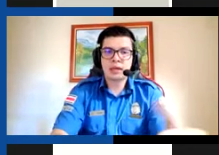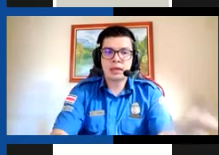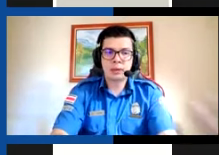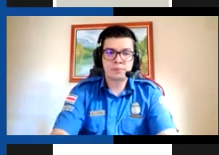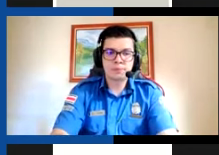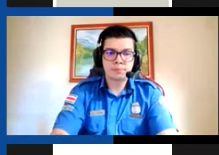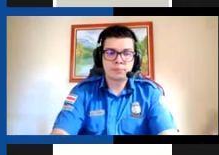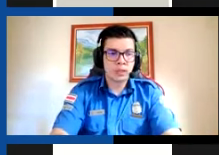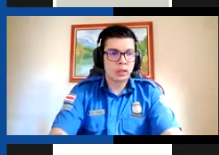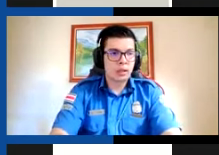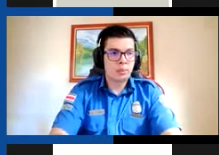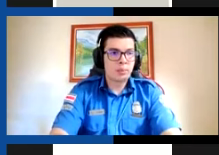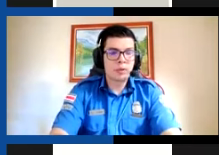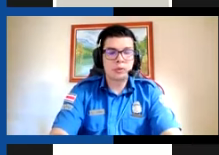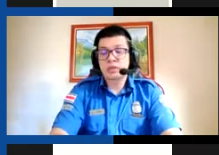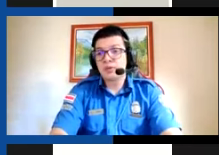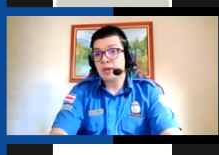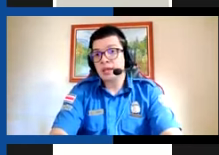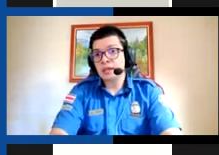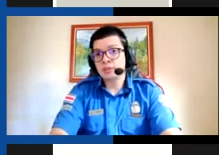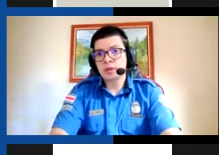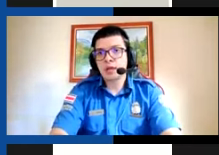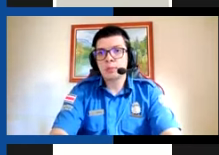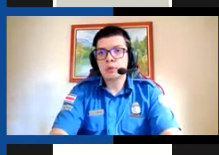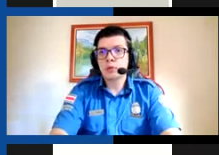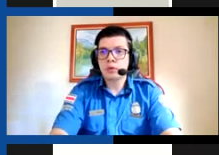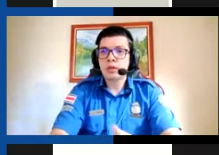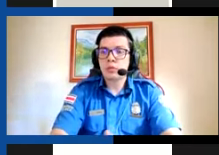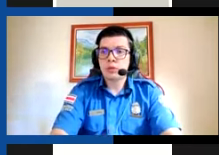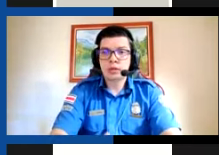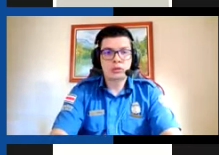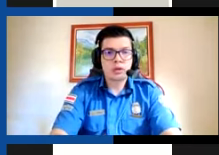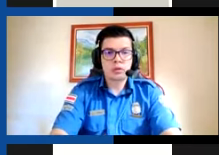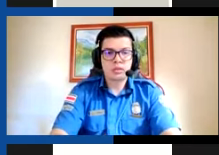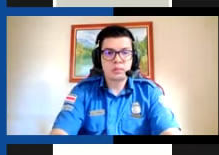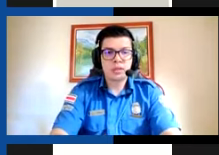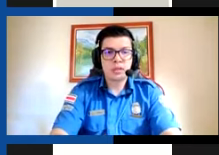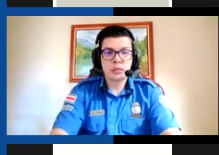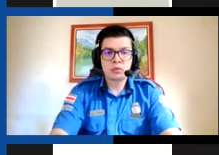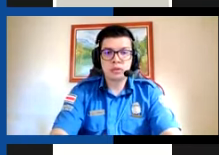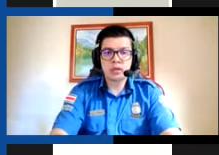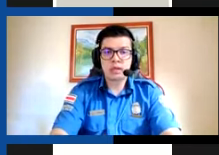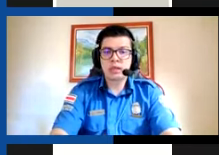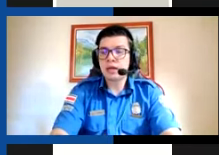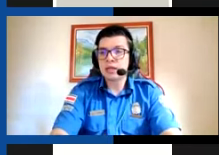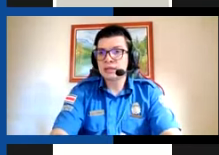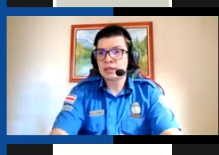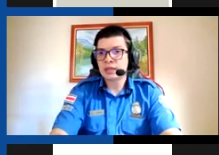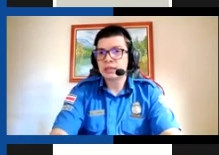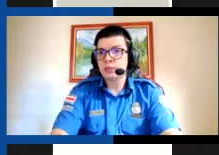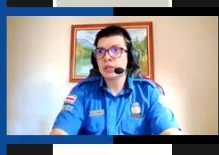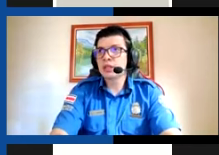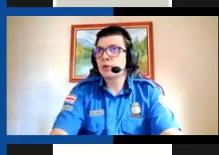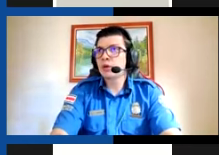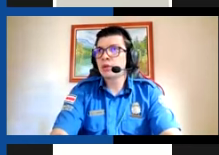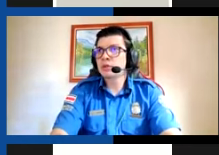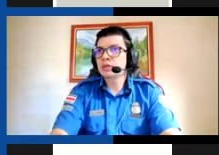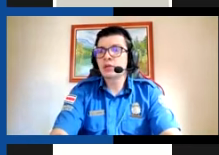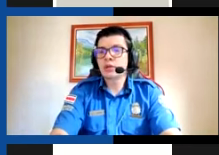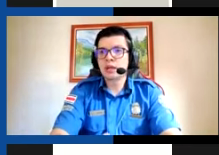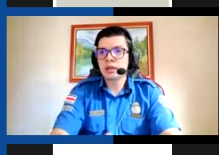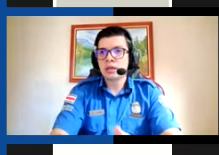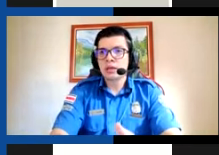sea en nuestras viviendas, por ejemplo, o en algún proyecto que nos desempeñemos. En general es importante por lo